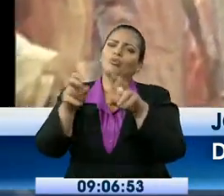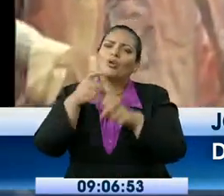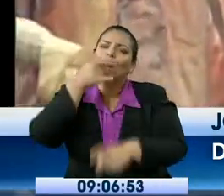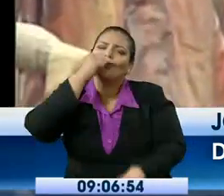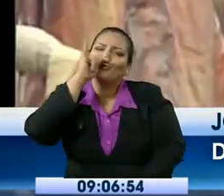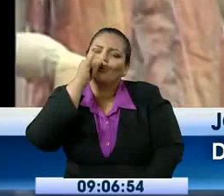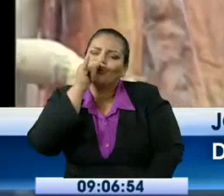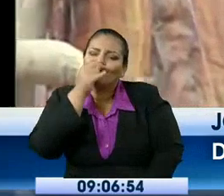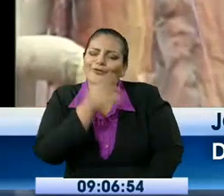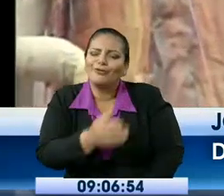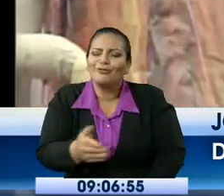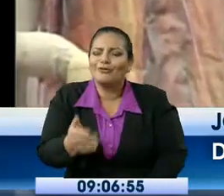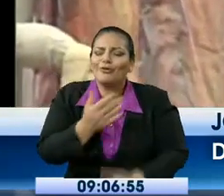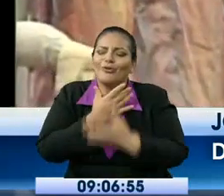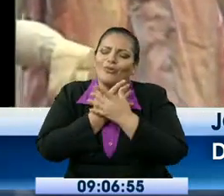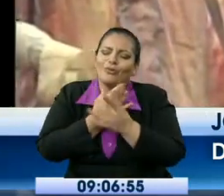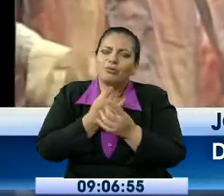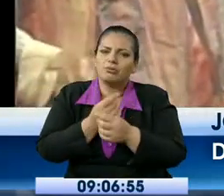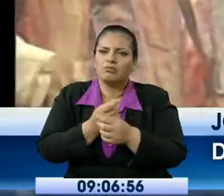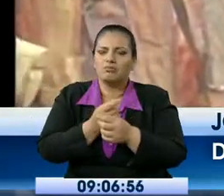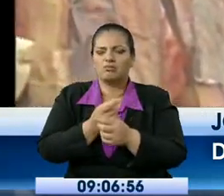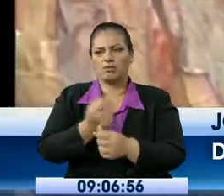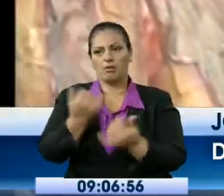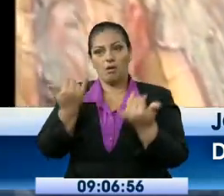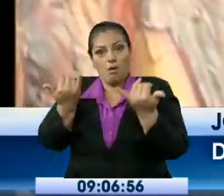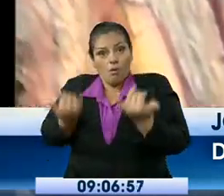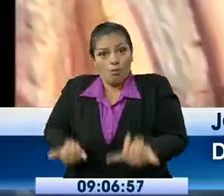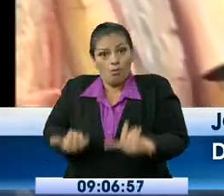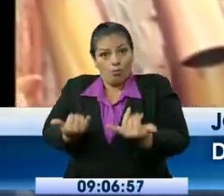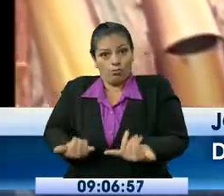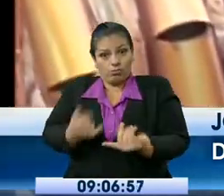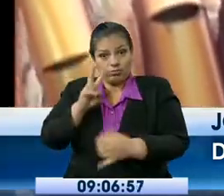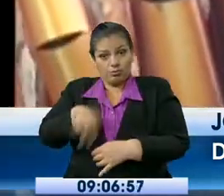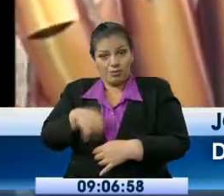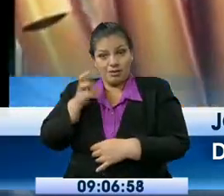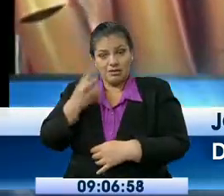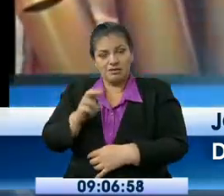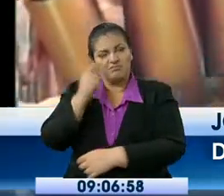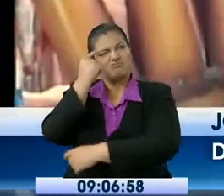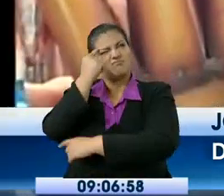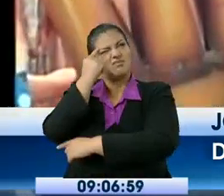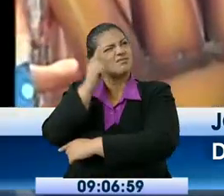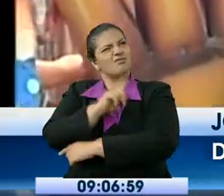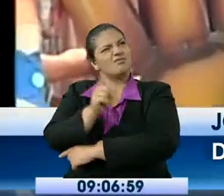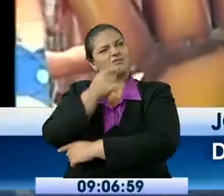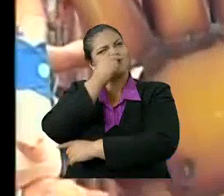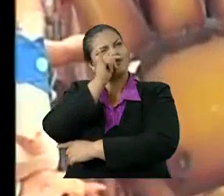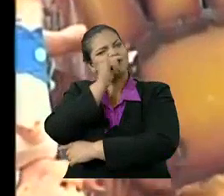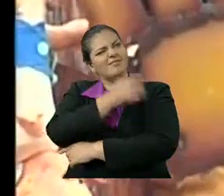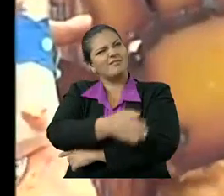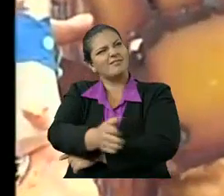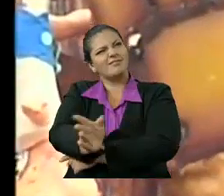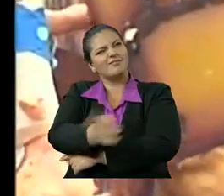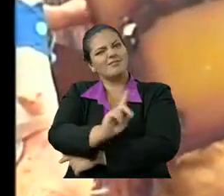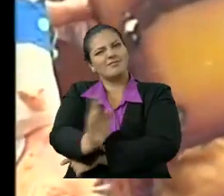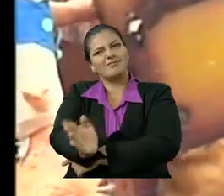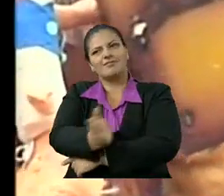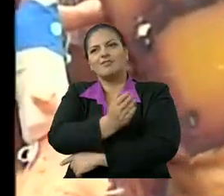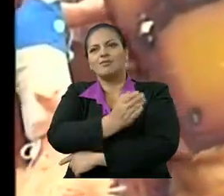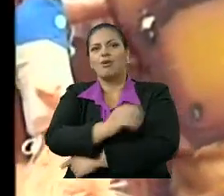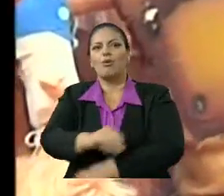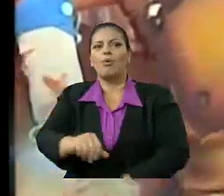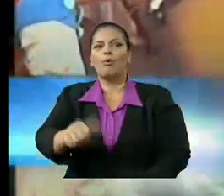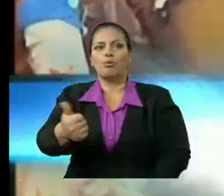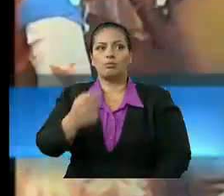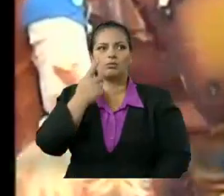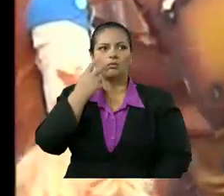de terror que es Freddy versus Jason. Vemos que incluso la cabeza del muñeco Freddy se mueve, o sea... Sí, se mueve la cabeza del Freddy y el machete